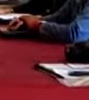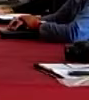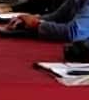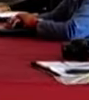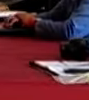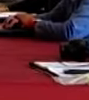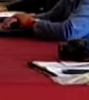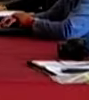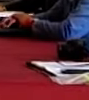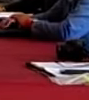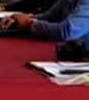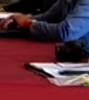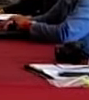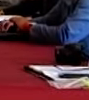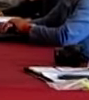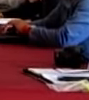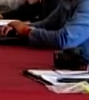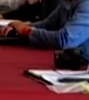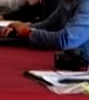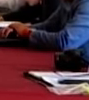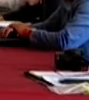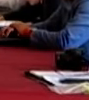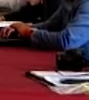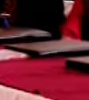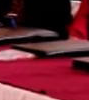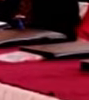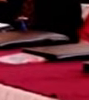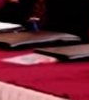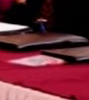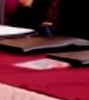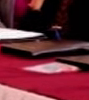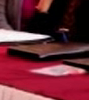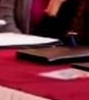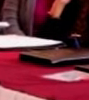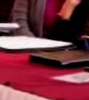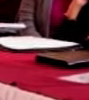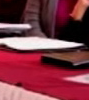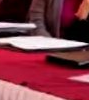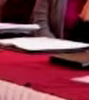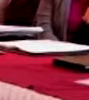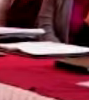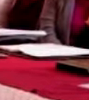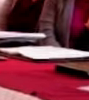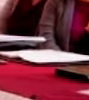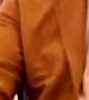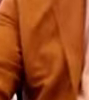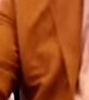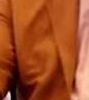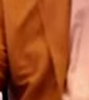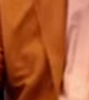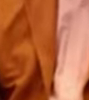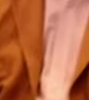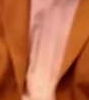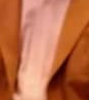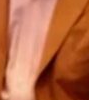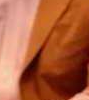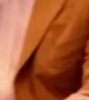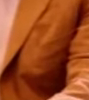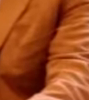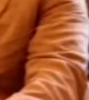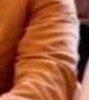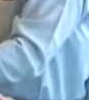La Secretaría de Políticas Públicas y Participación Ciudadana realiza el curso de capacitación en implementación y evaluación de políticas públicas